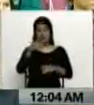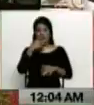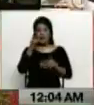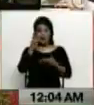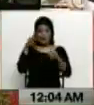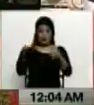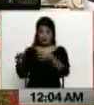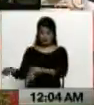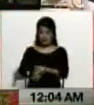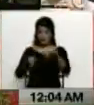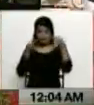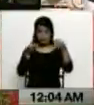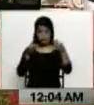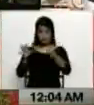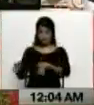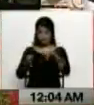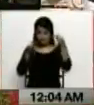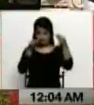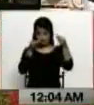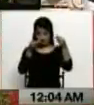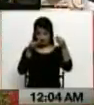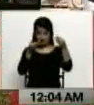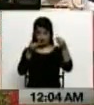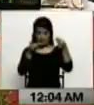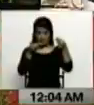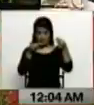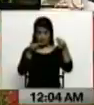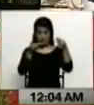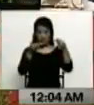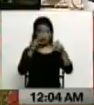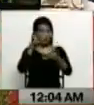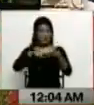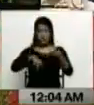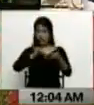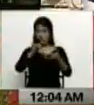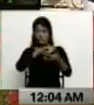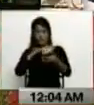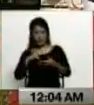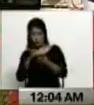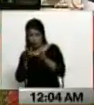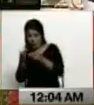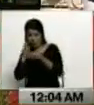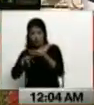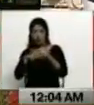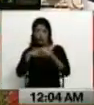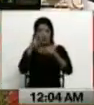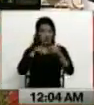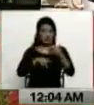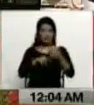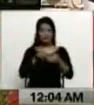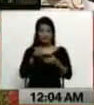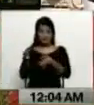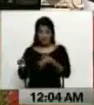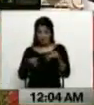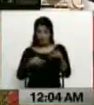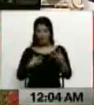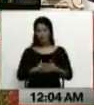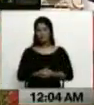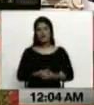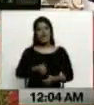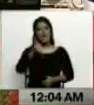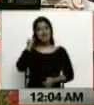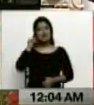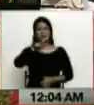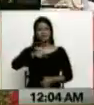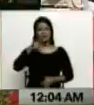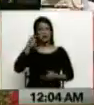arrugar de Carola Esto está calientico no lo he leído cómo se lama en privado lo voy a leer aquí ayer